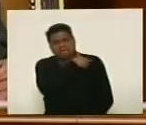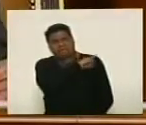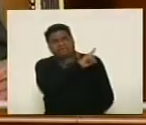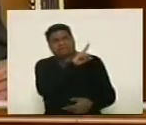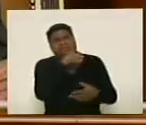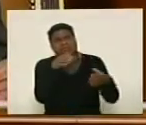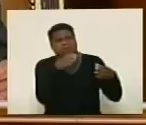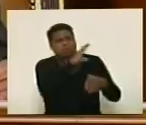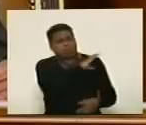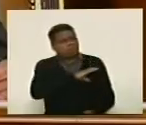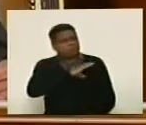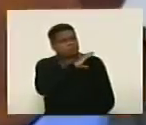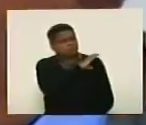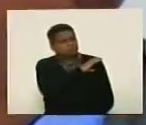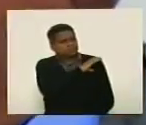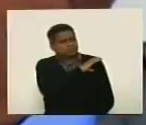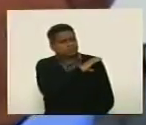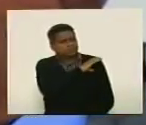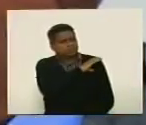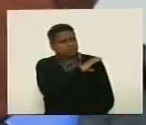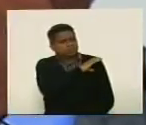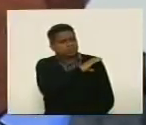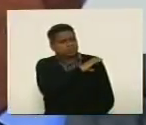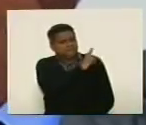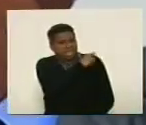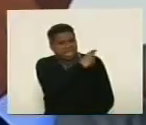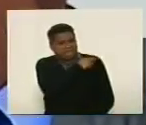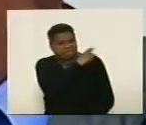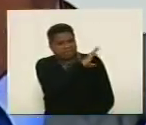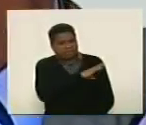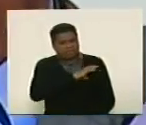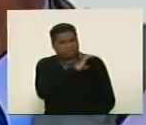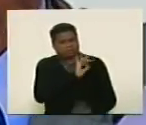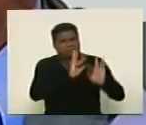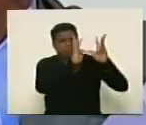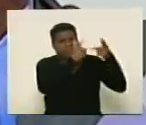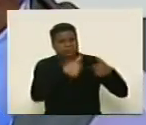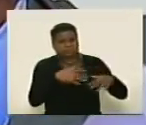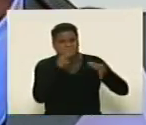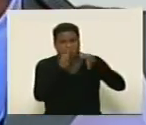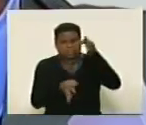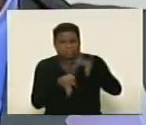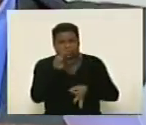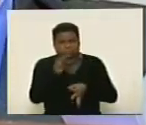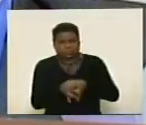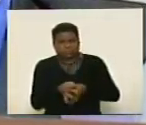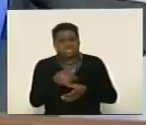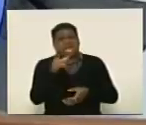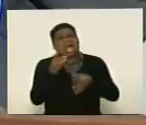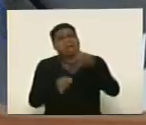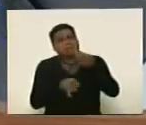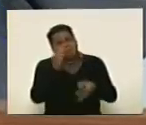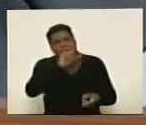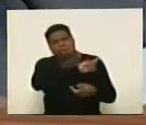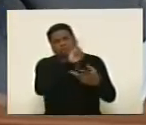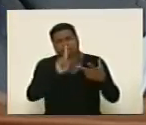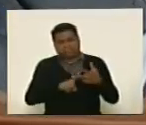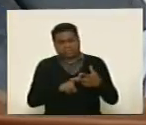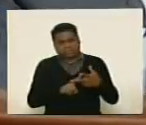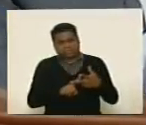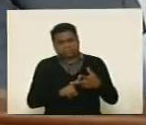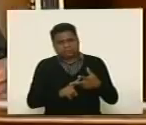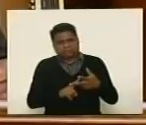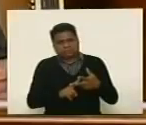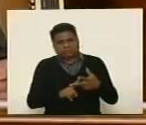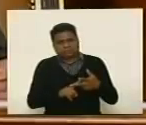Interior, fue presidente de la Comisión de Política Interior de Administración de Justicia, es consultor jurídico de la Presidencia de la